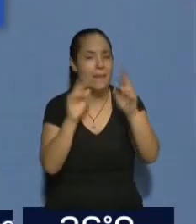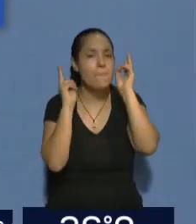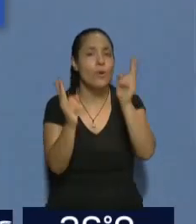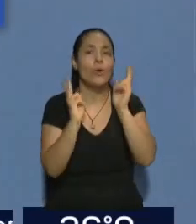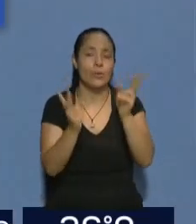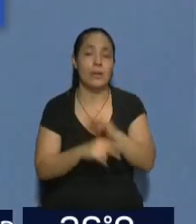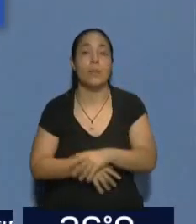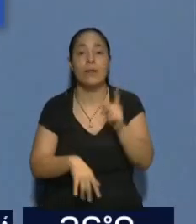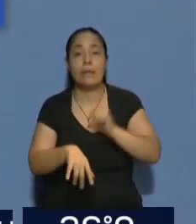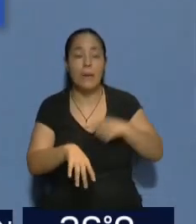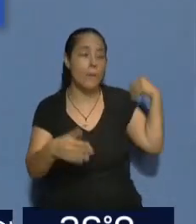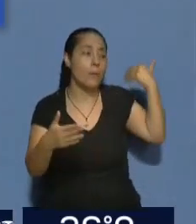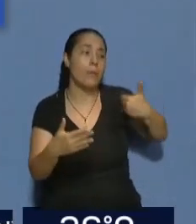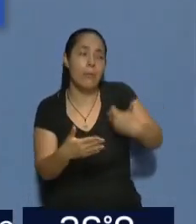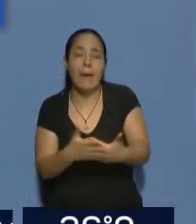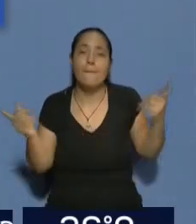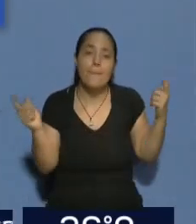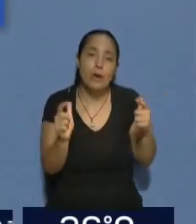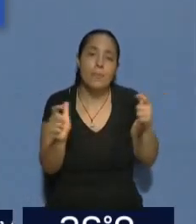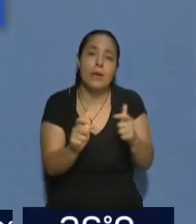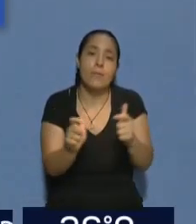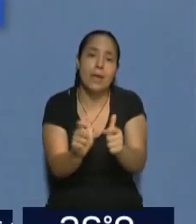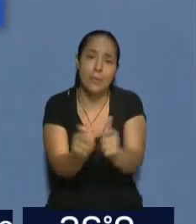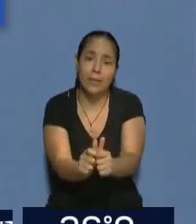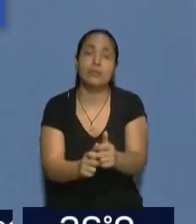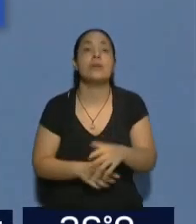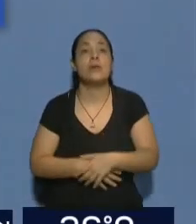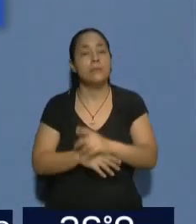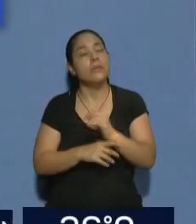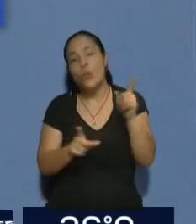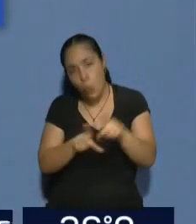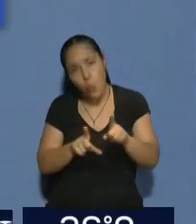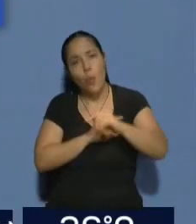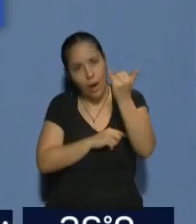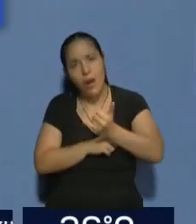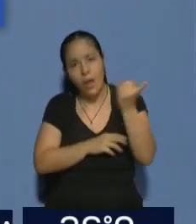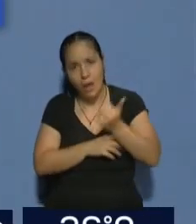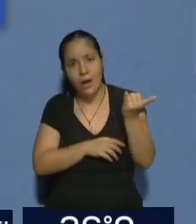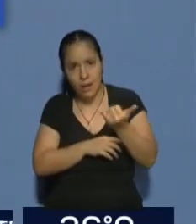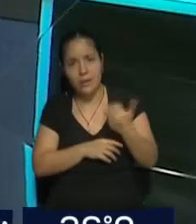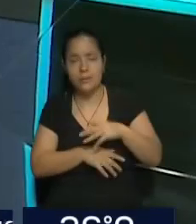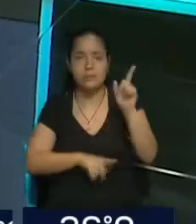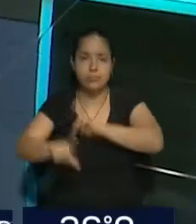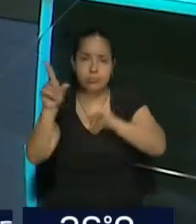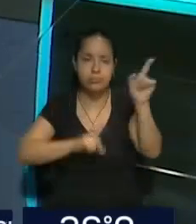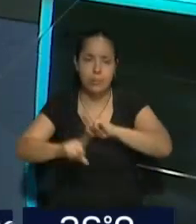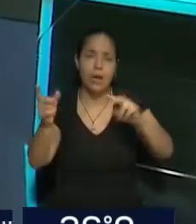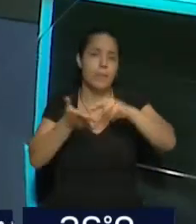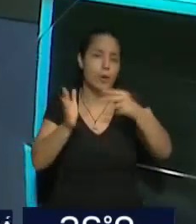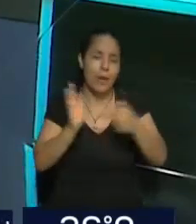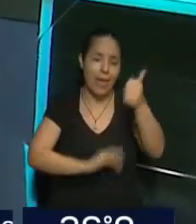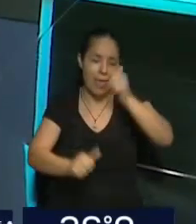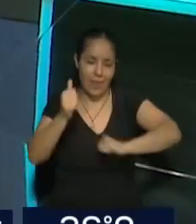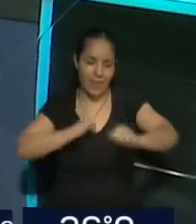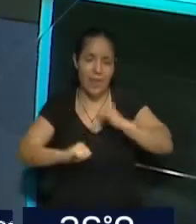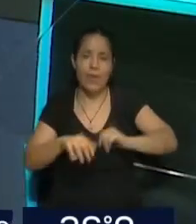en disminución a lo largo de los años, se viene todavía dando algunos números de incidencia en cuanto a heridos